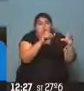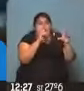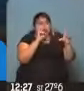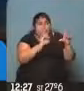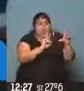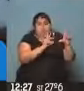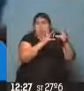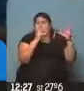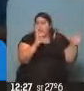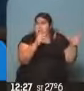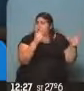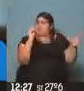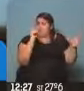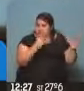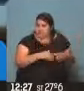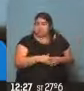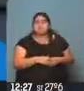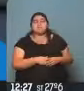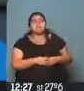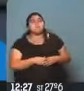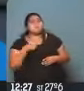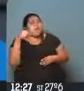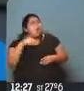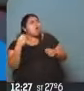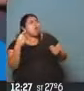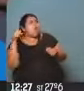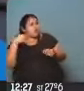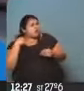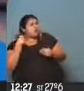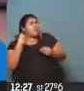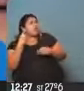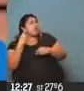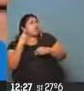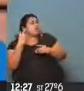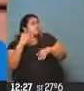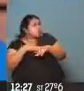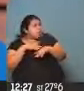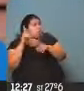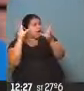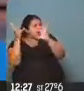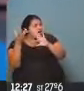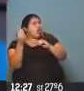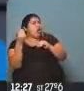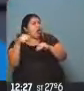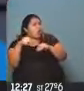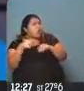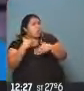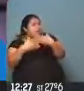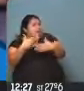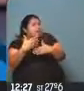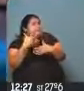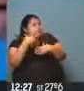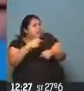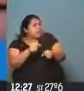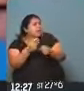si es que es lo que se sabe en estos momentos el mal tiempo puede estar influyendo para que el trabajo no avance en estas últimas horas porque